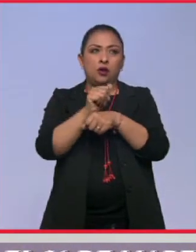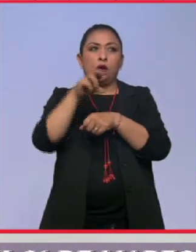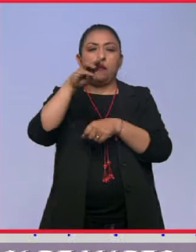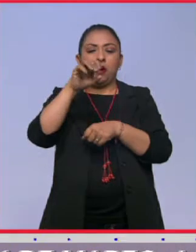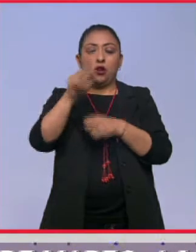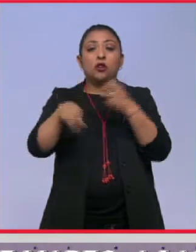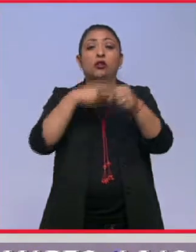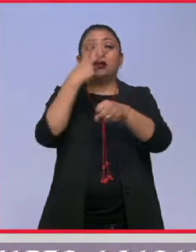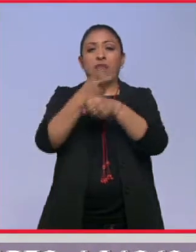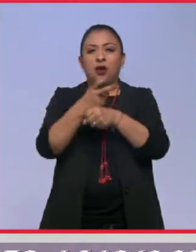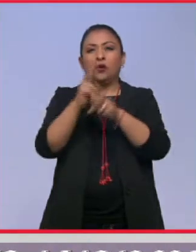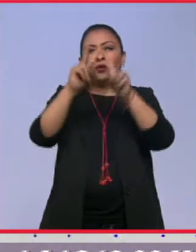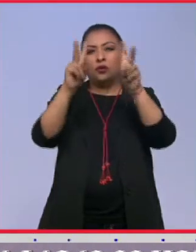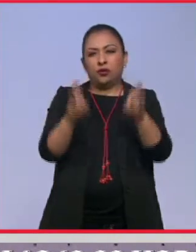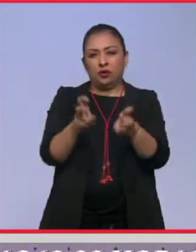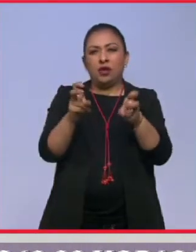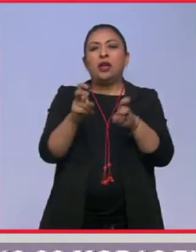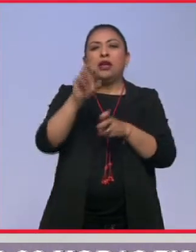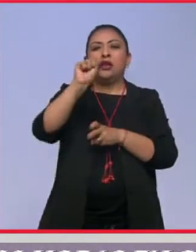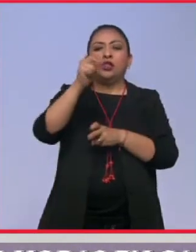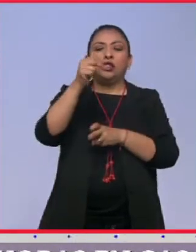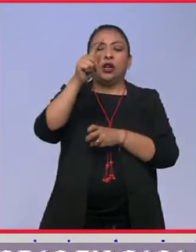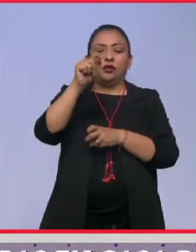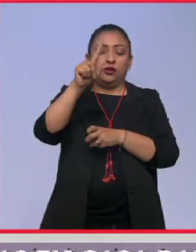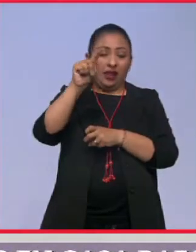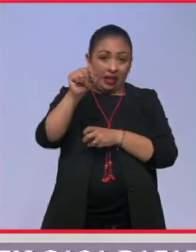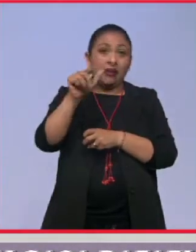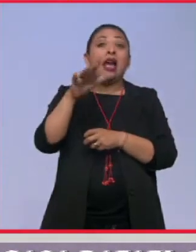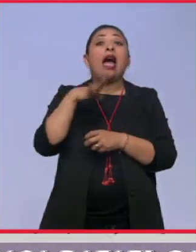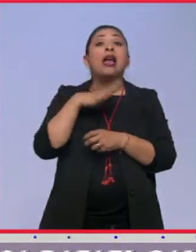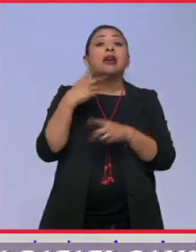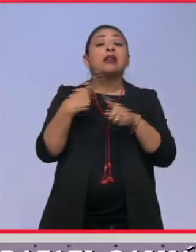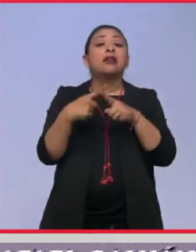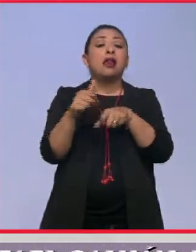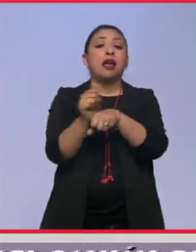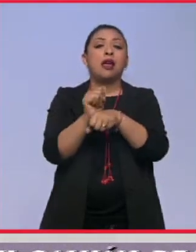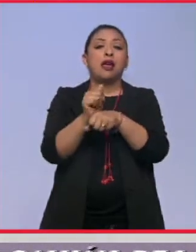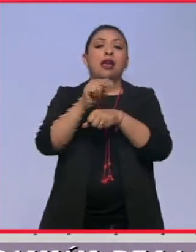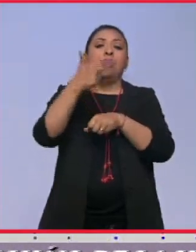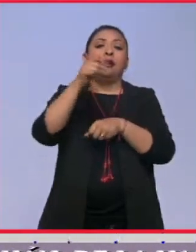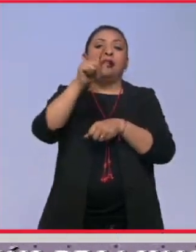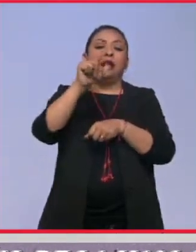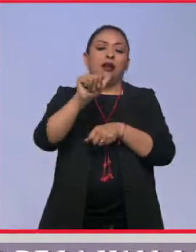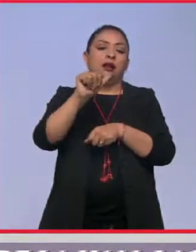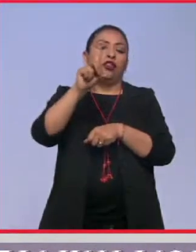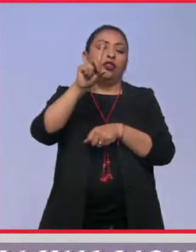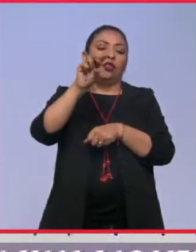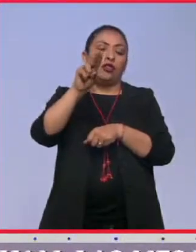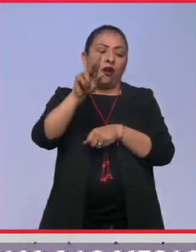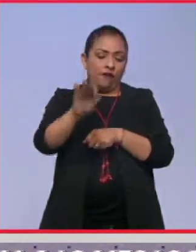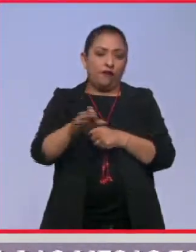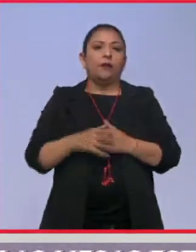segundo lleva por nombre The Haunting of Sharon Tate, que tendrá como protagonista a Hilary Duff.